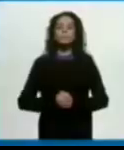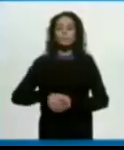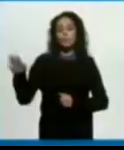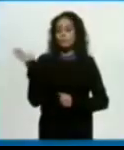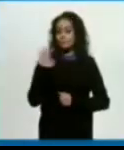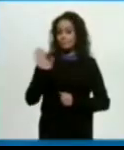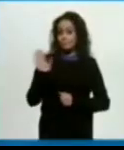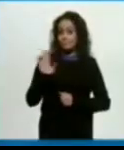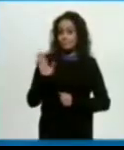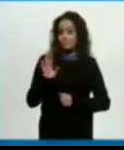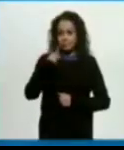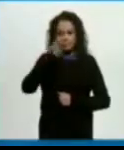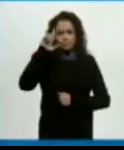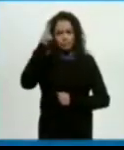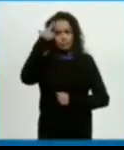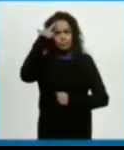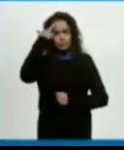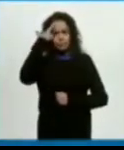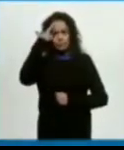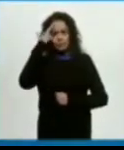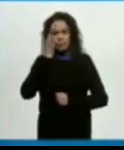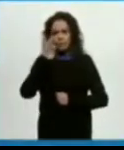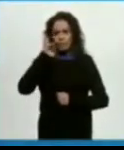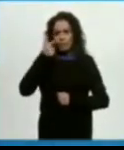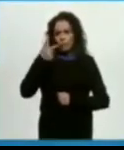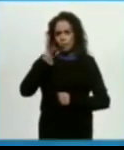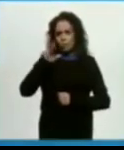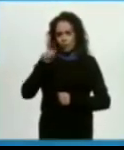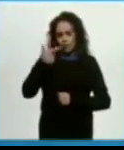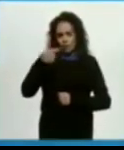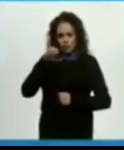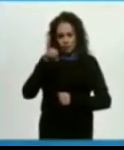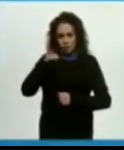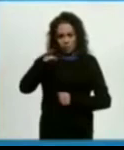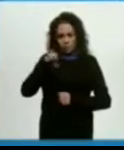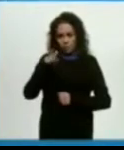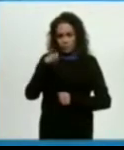Chicos, ¿recuerdan las figuras geométricas?